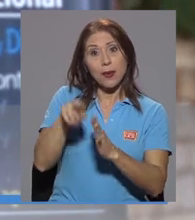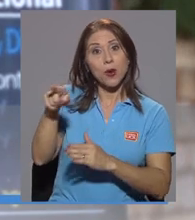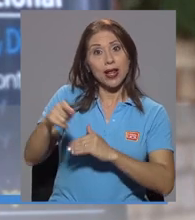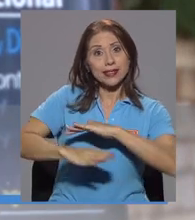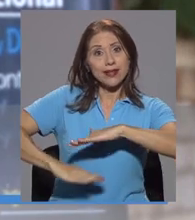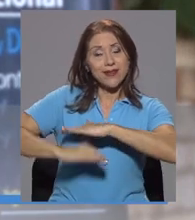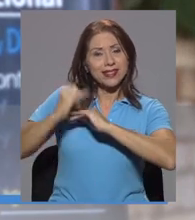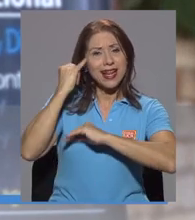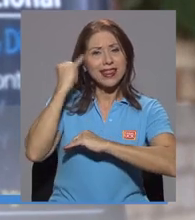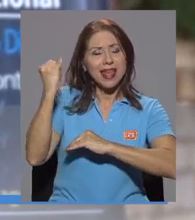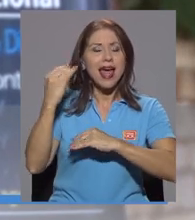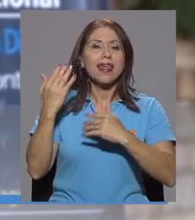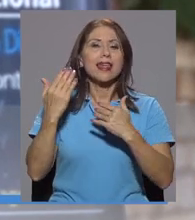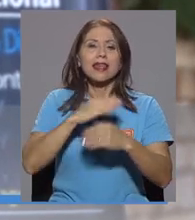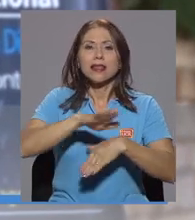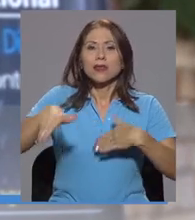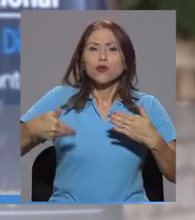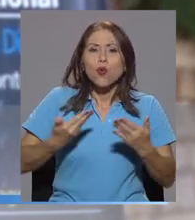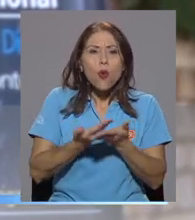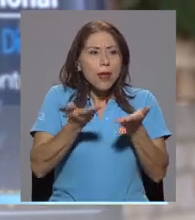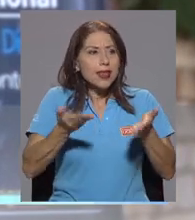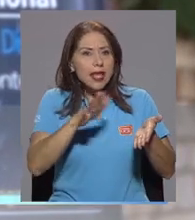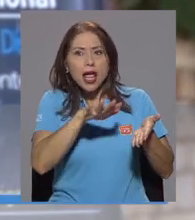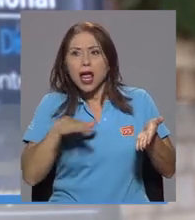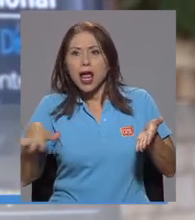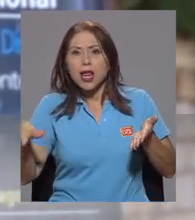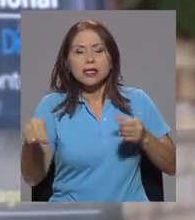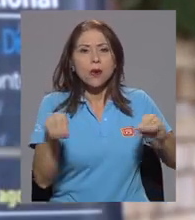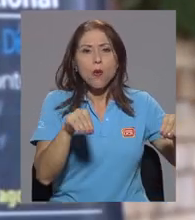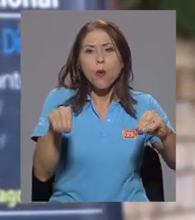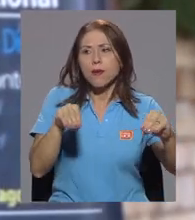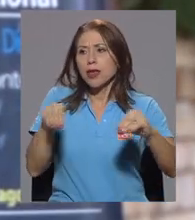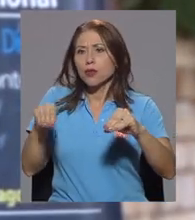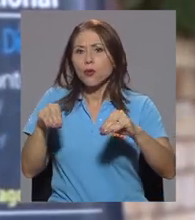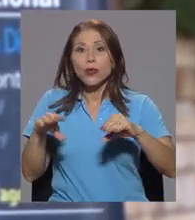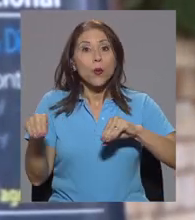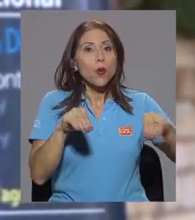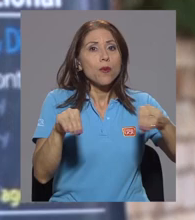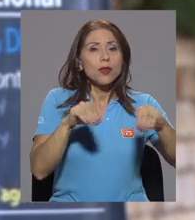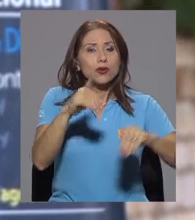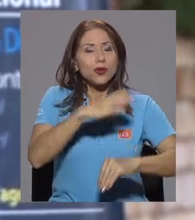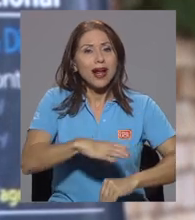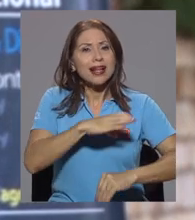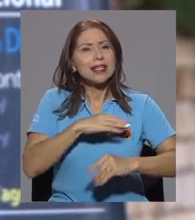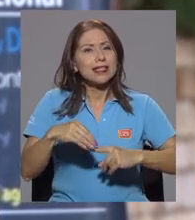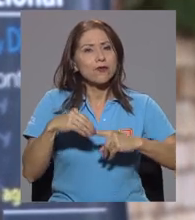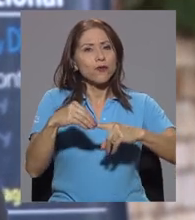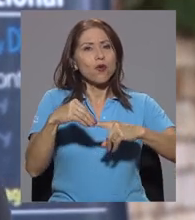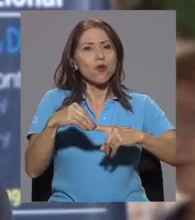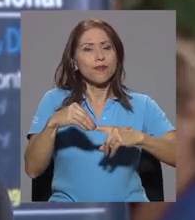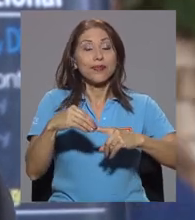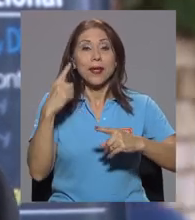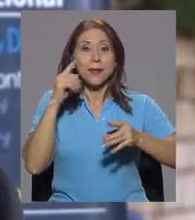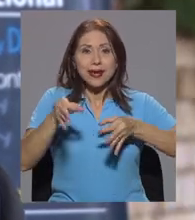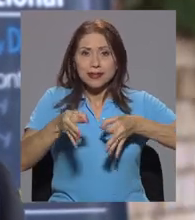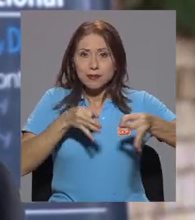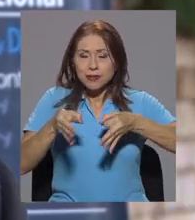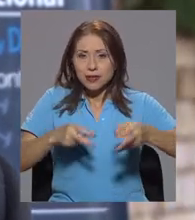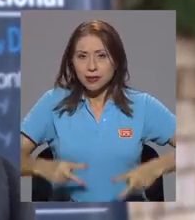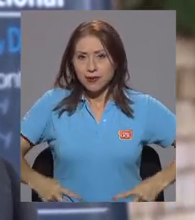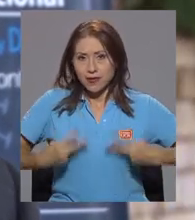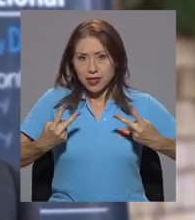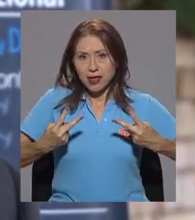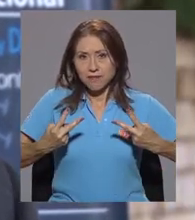toda la materia está en movimiento, que el movimiento es una característica fundamental. Entonces, para explicar la vida, y él